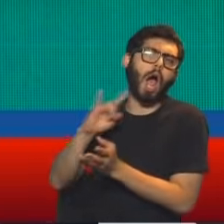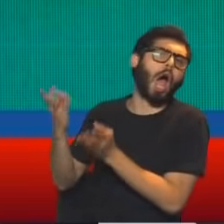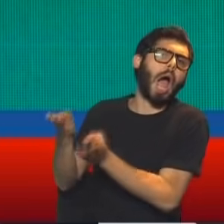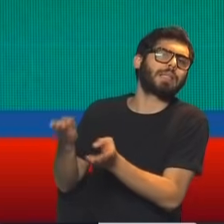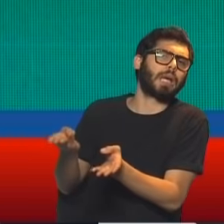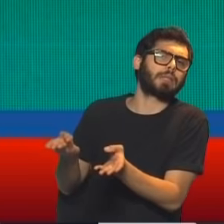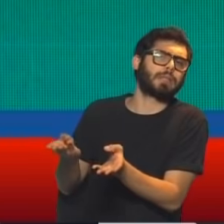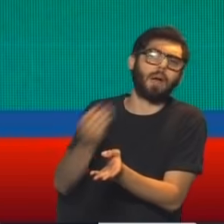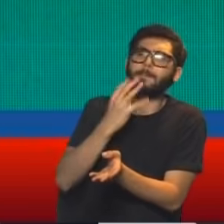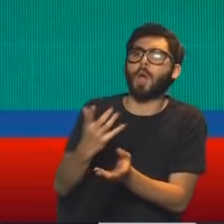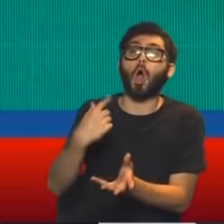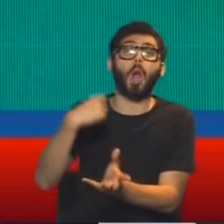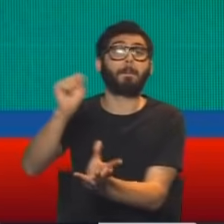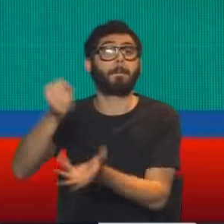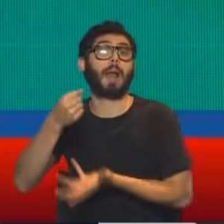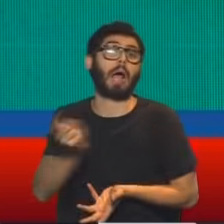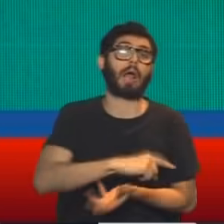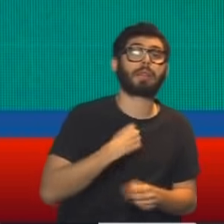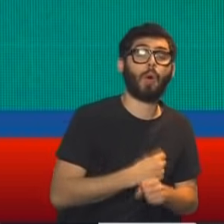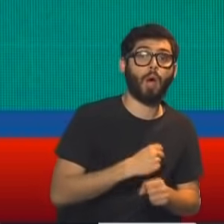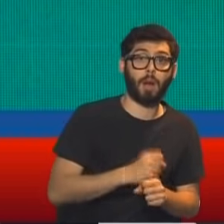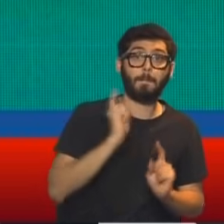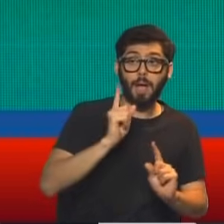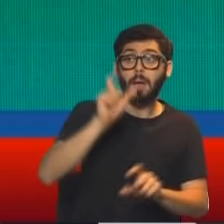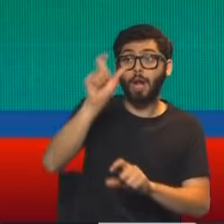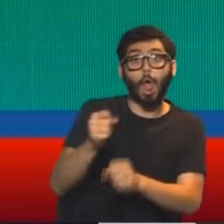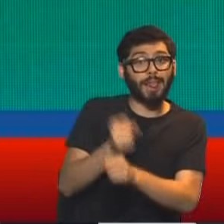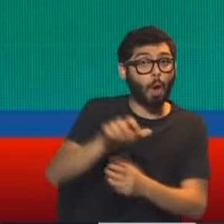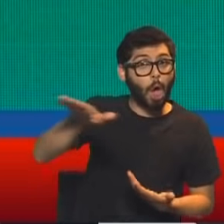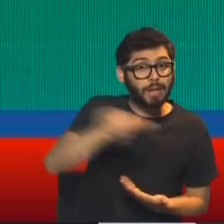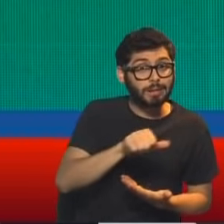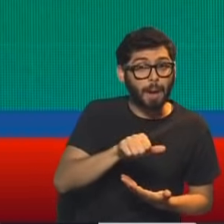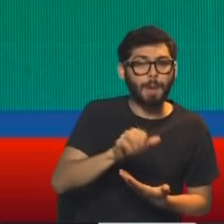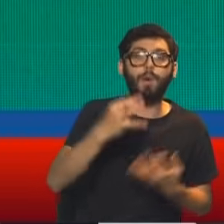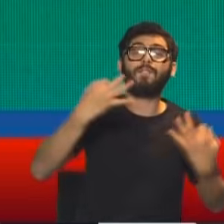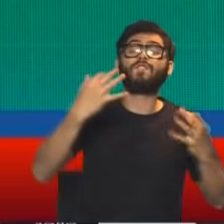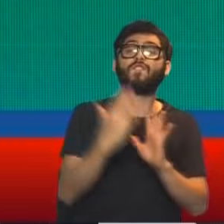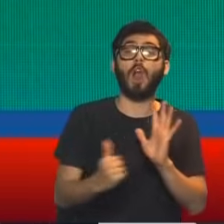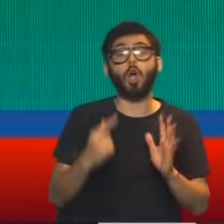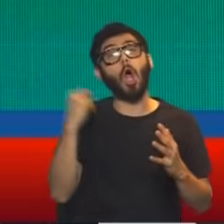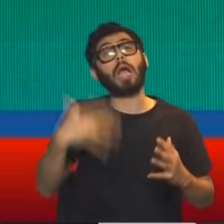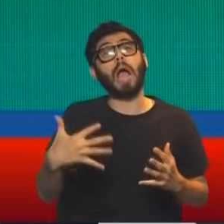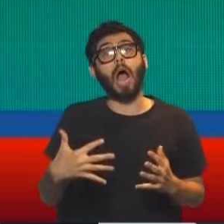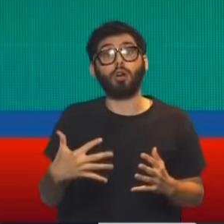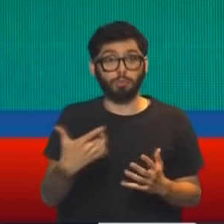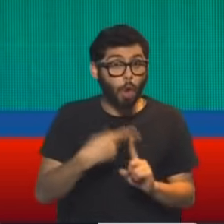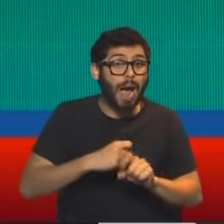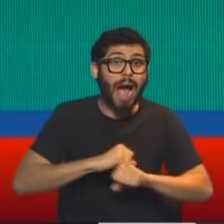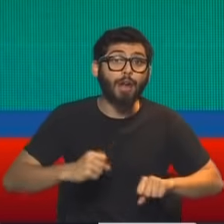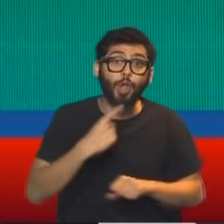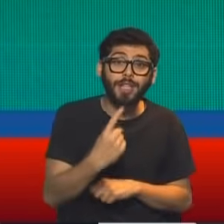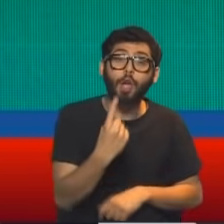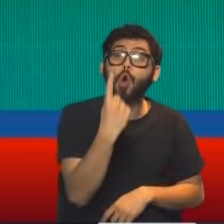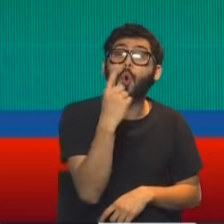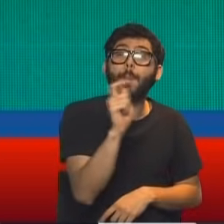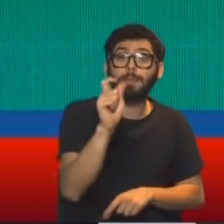prefieren quedarse con un plan. Además, tomar a un trabajador de manera formal es caro, dice Lilita Carrió. Tuvo un mes a